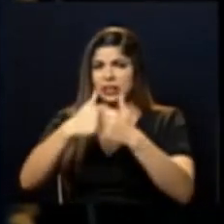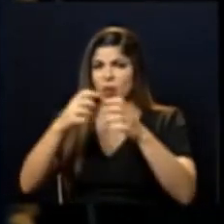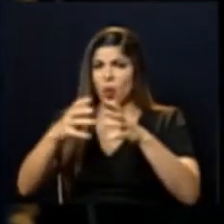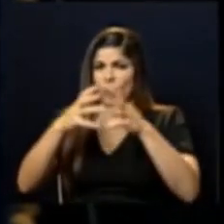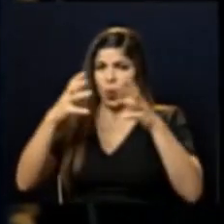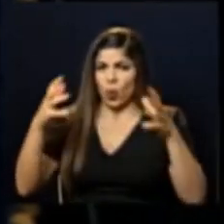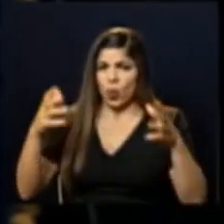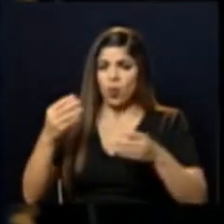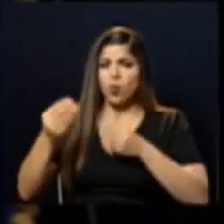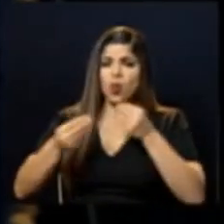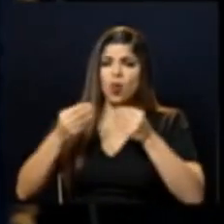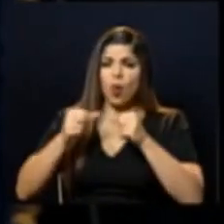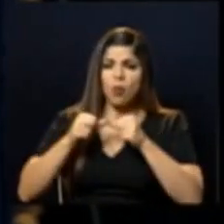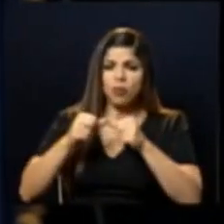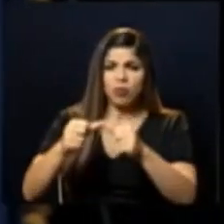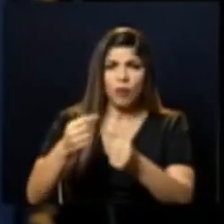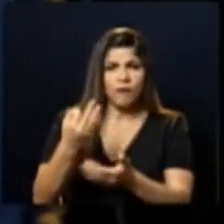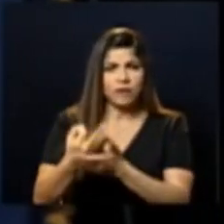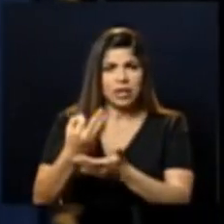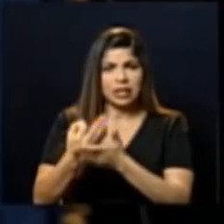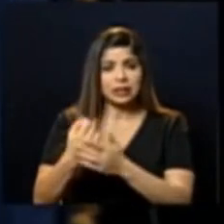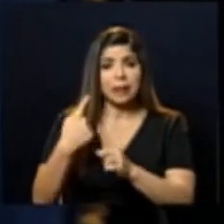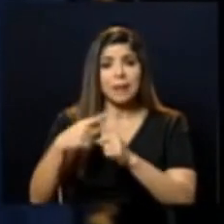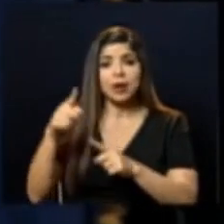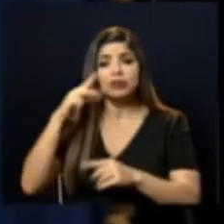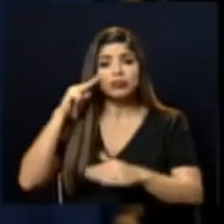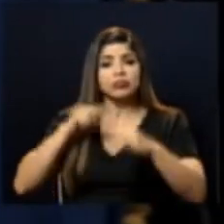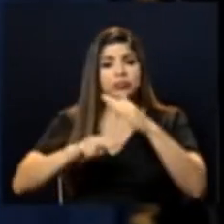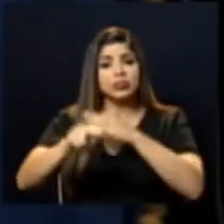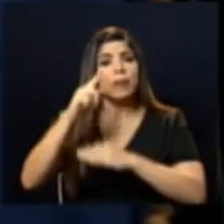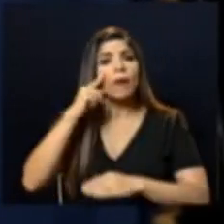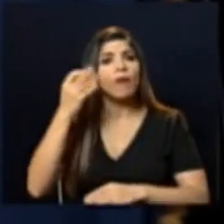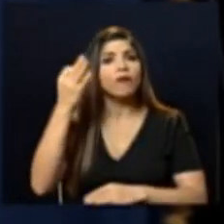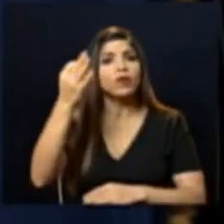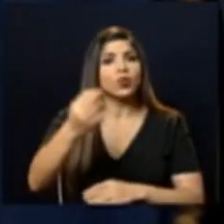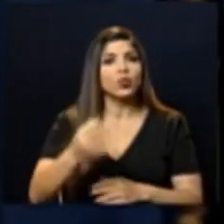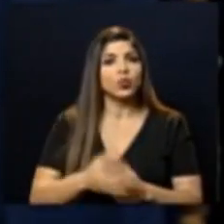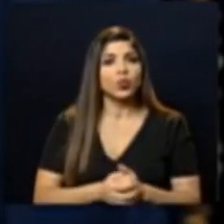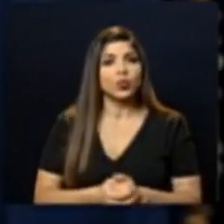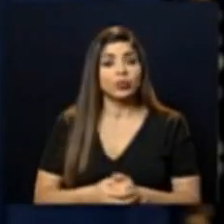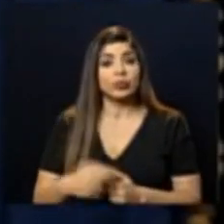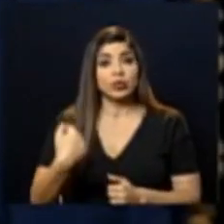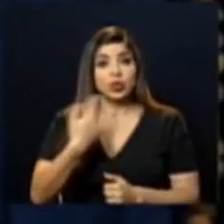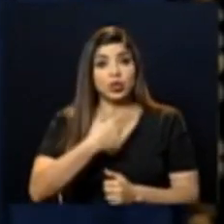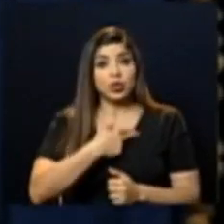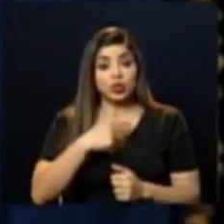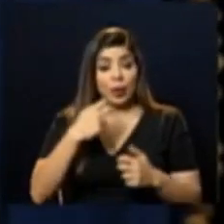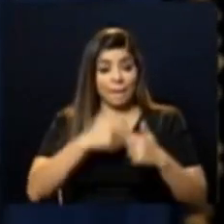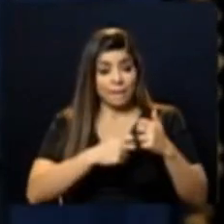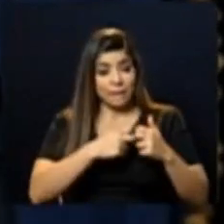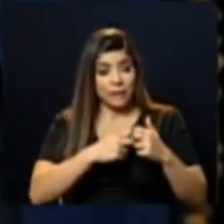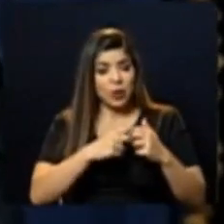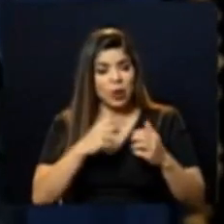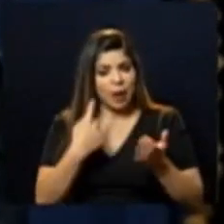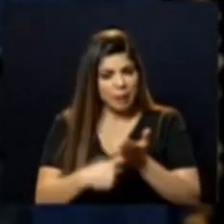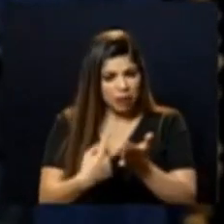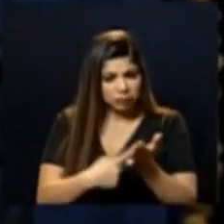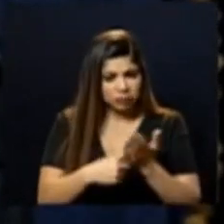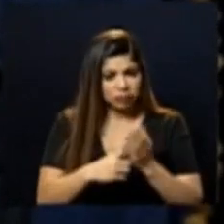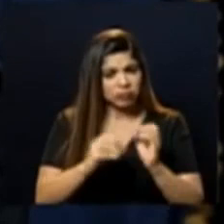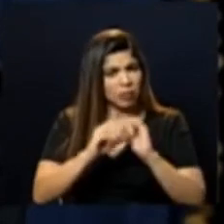su sostenibilidad financiera y su proyección a futuro. Hemos abordado estos problemas con